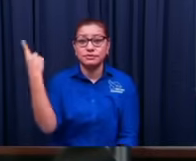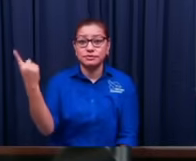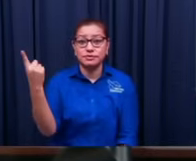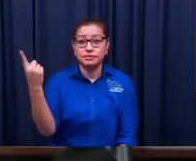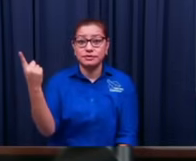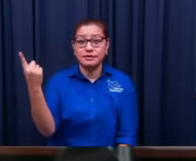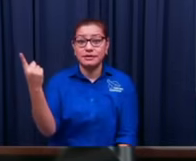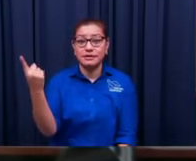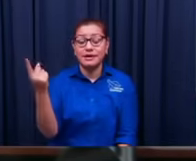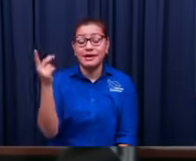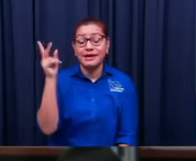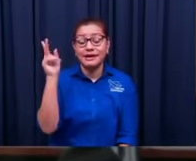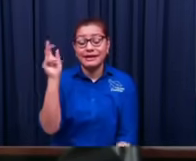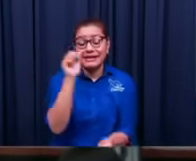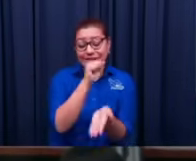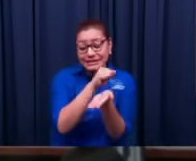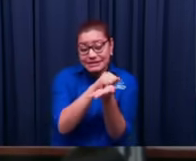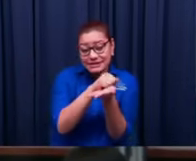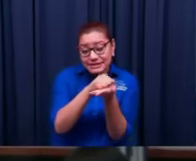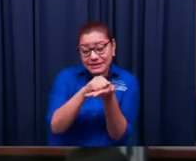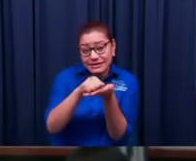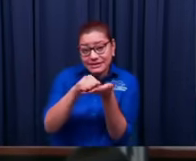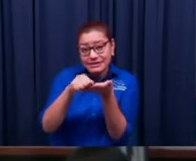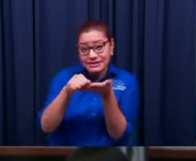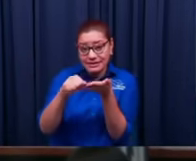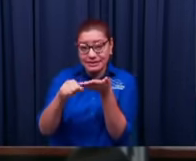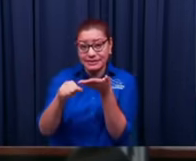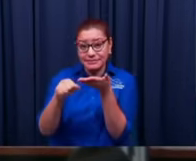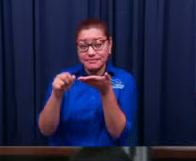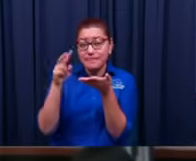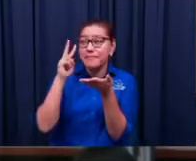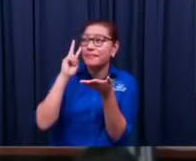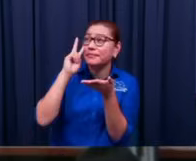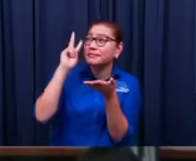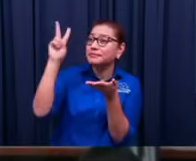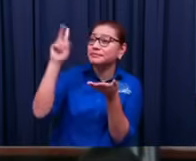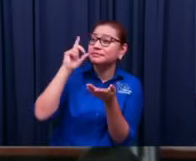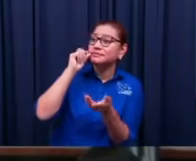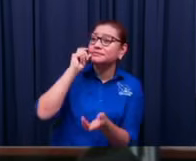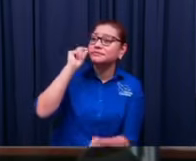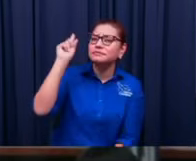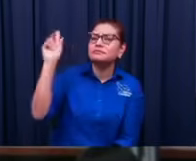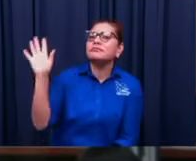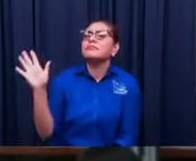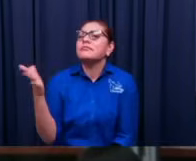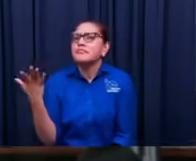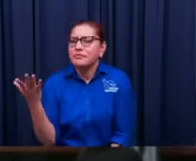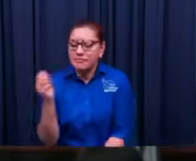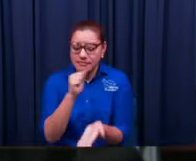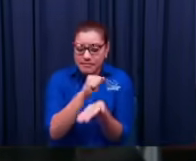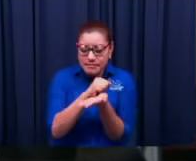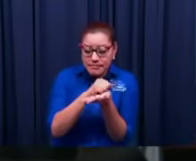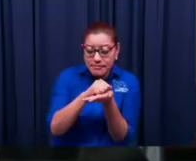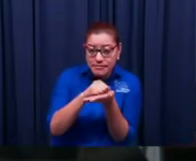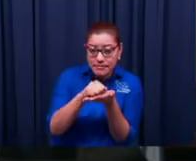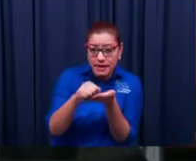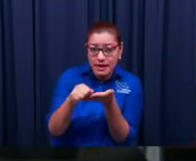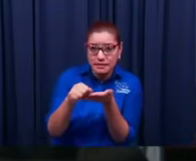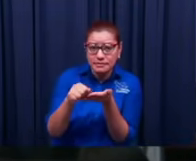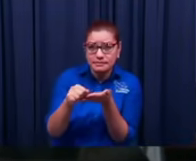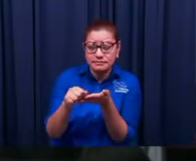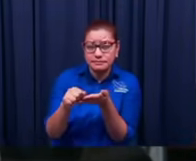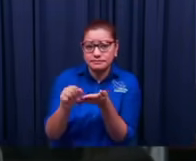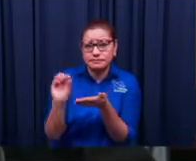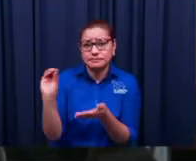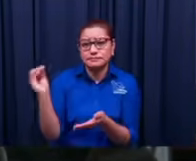y la santidad, sin la cual nadie verá al Señor. Entonces empezamos a hablar de qué es la santidad. ¿Qué es la